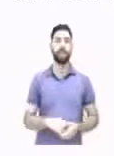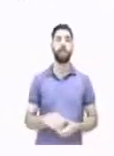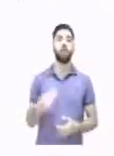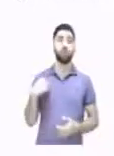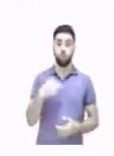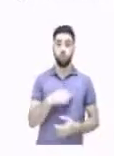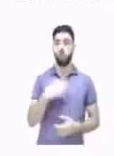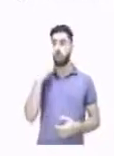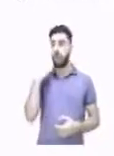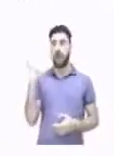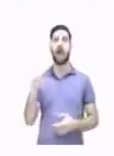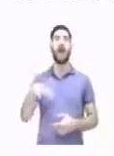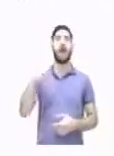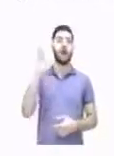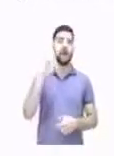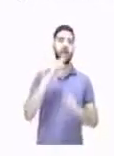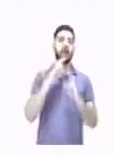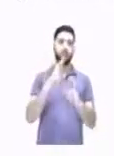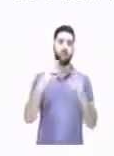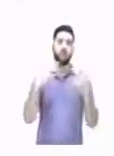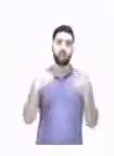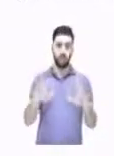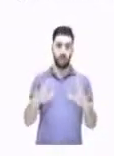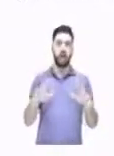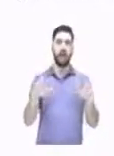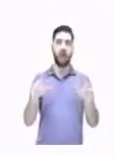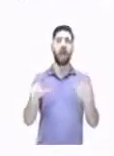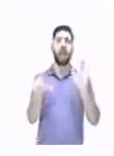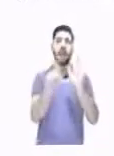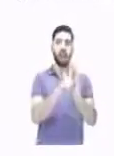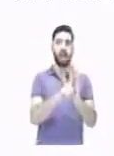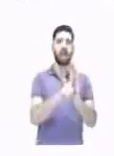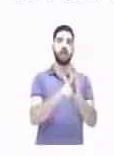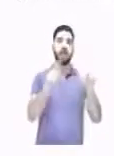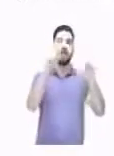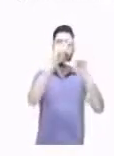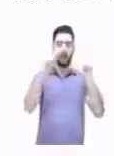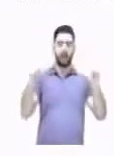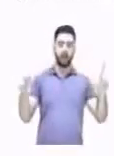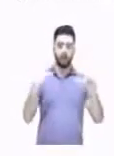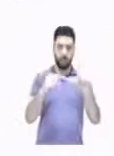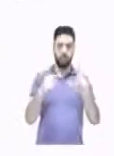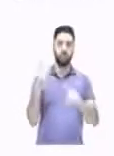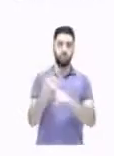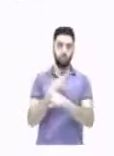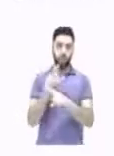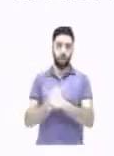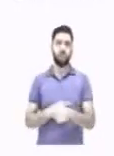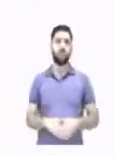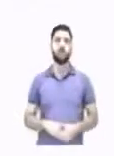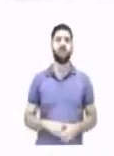Entonces ahí resolvimos nuestro triángulo utilizando la ley de seno.